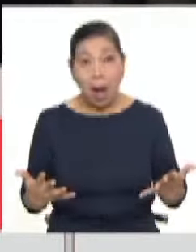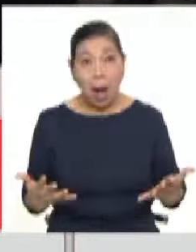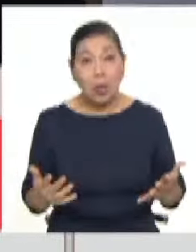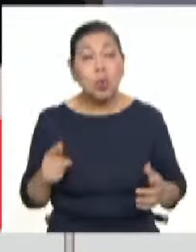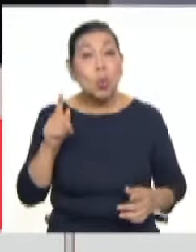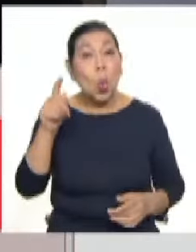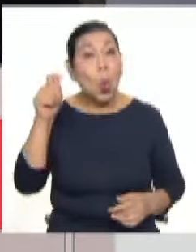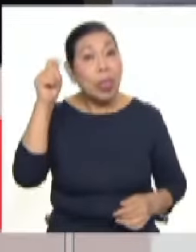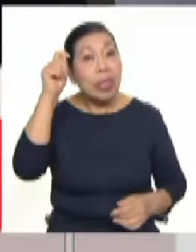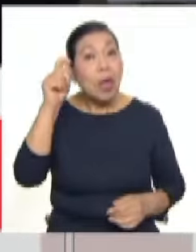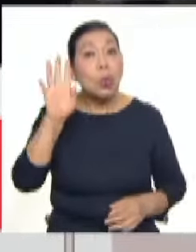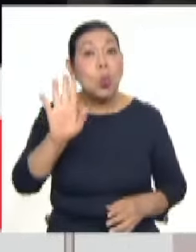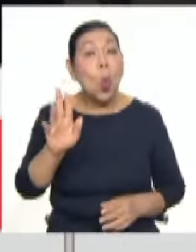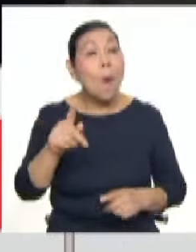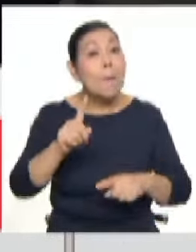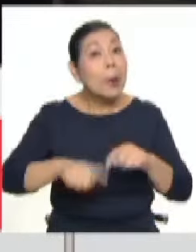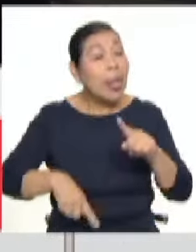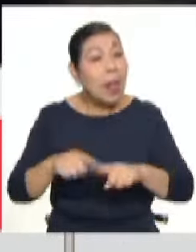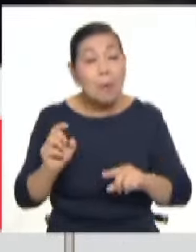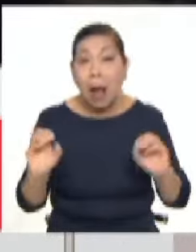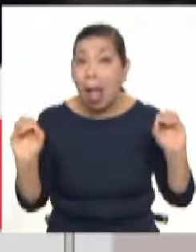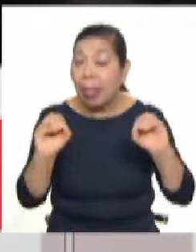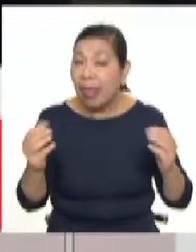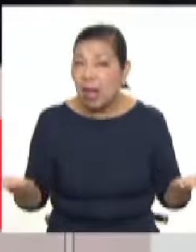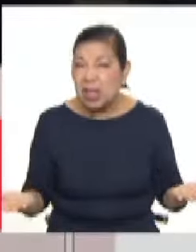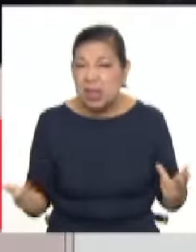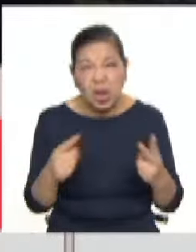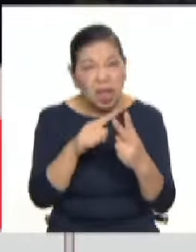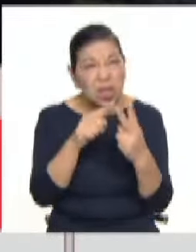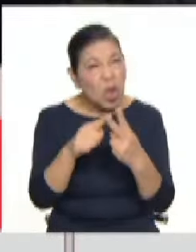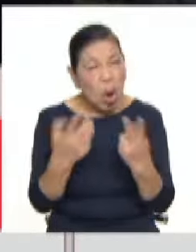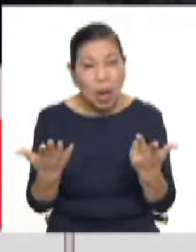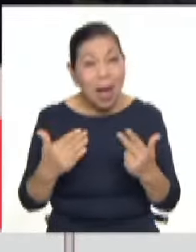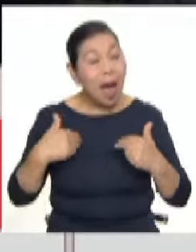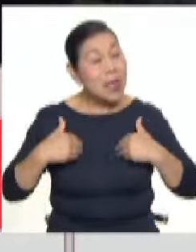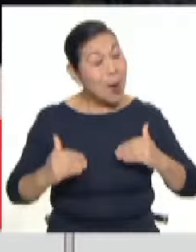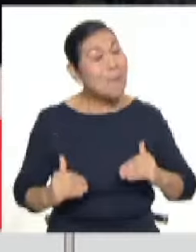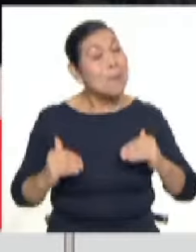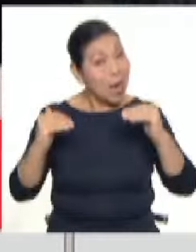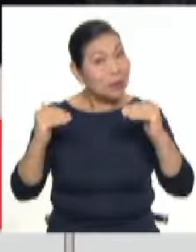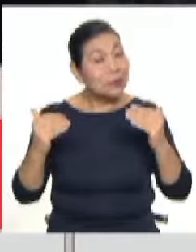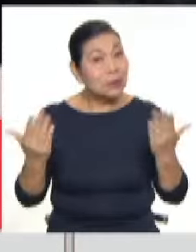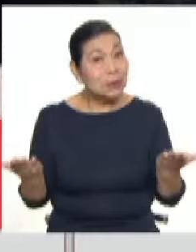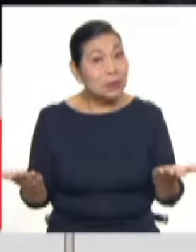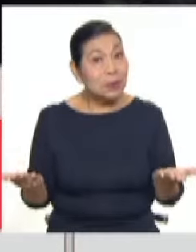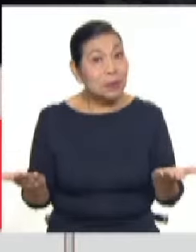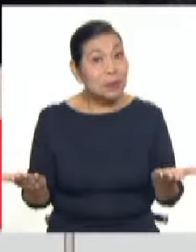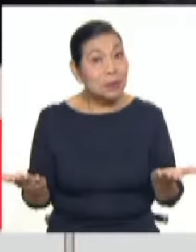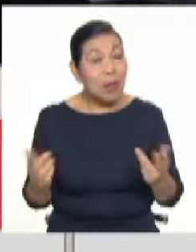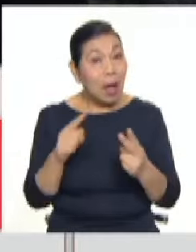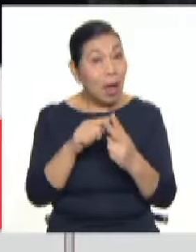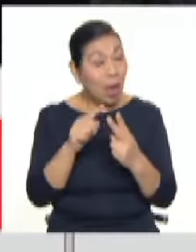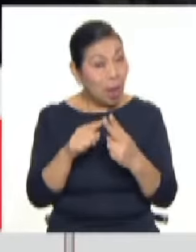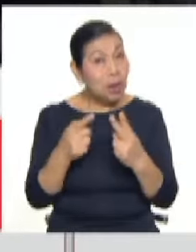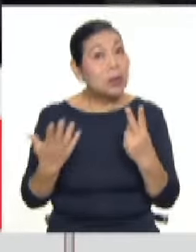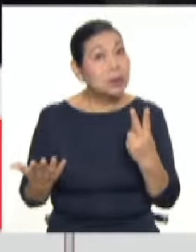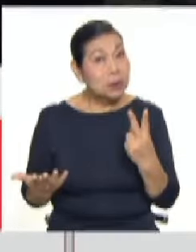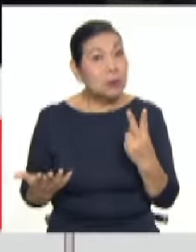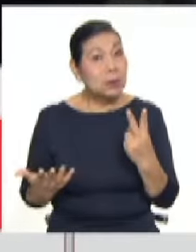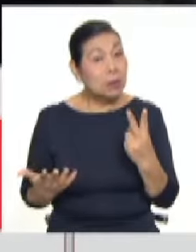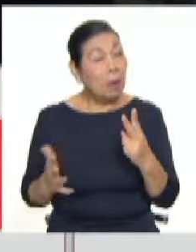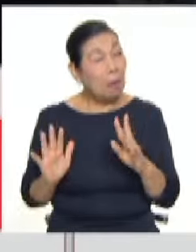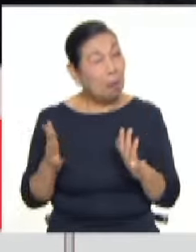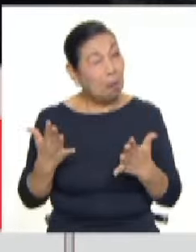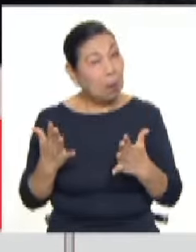el tío y el primo, que en este caso ellos son mayores de edad y ellos son